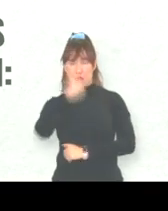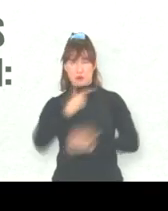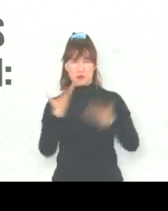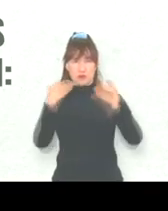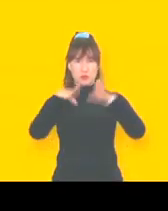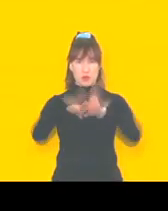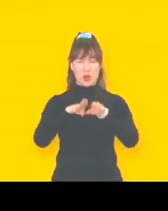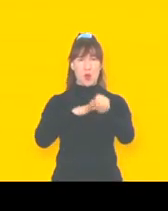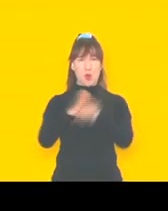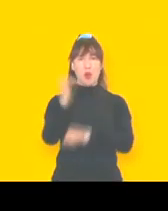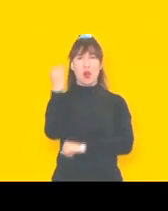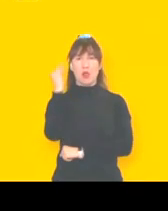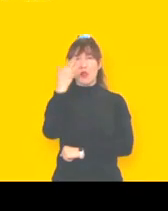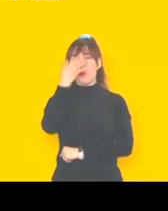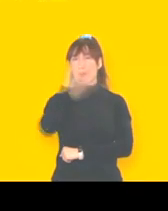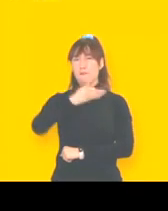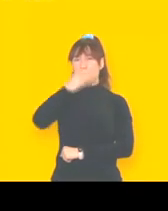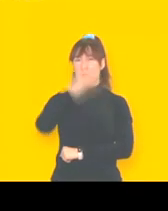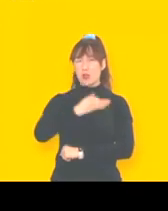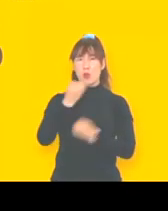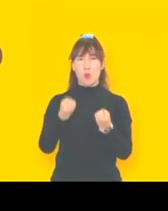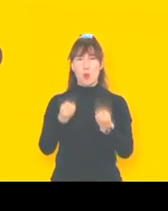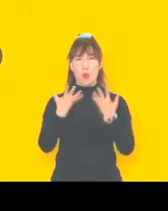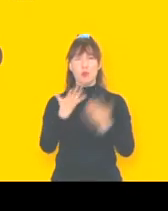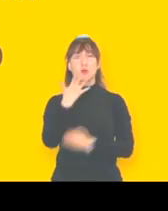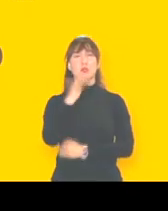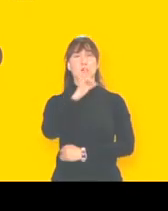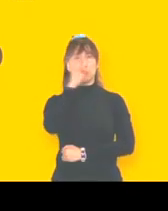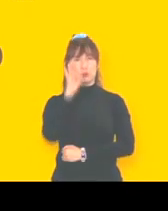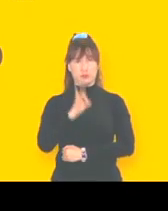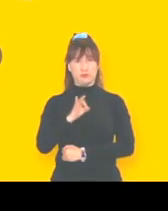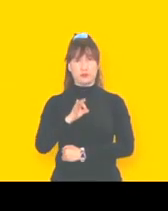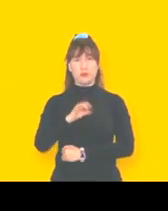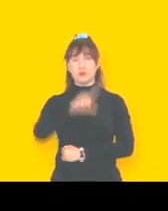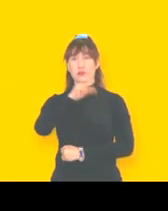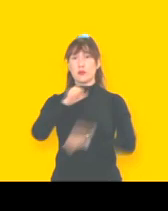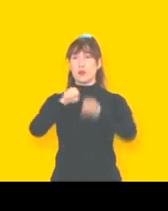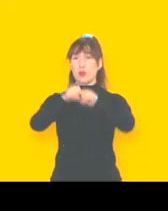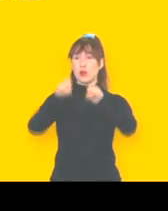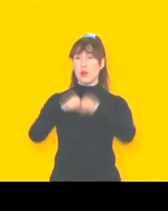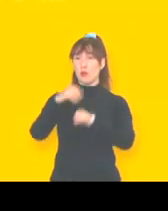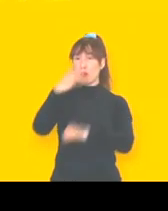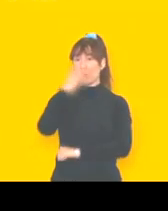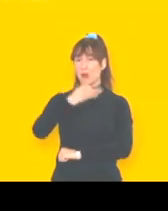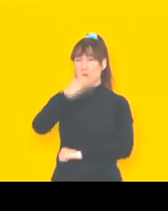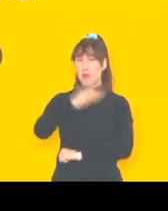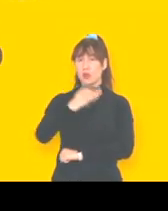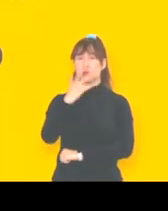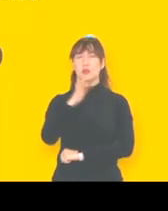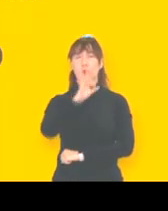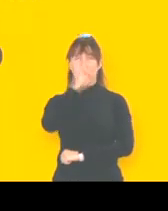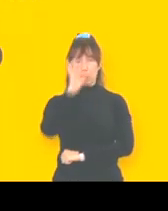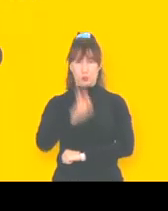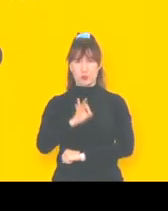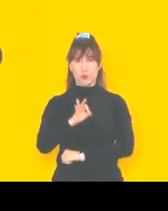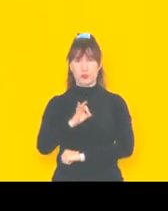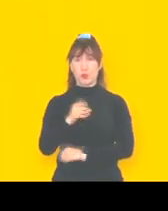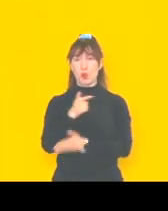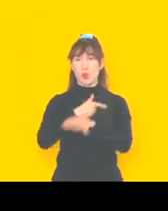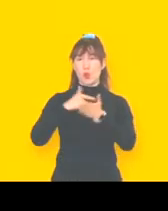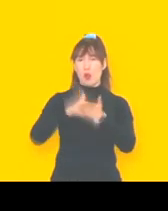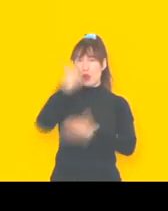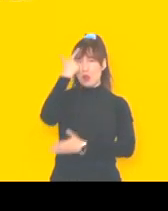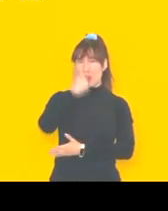12 de la noche son: jardines de eventos con aforo al 50%, salones de fiestas con aforo al